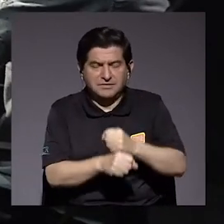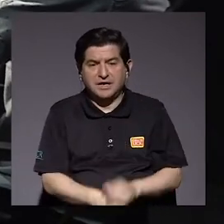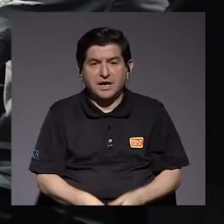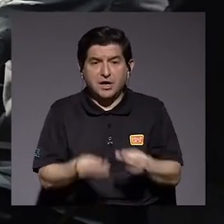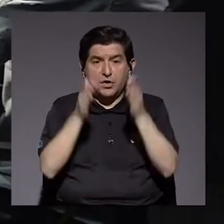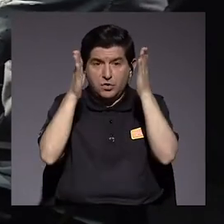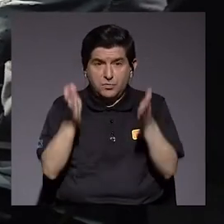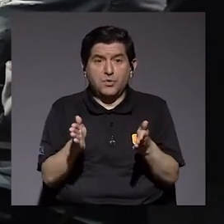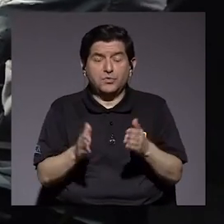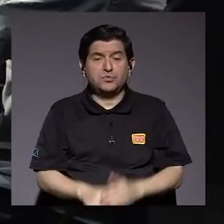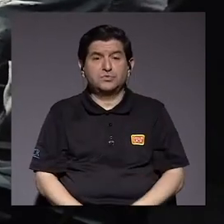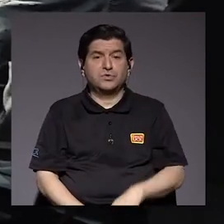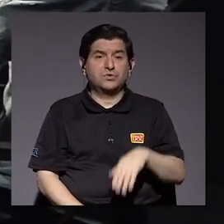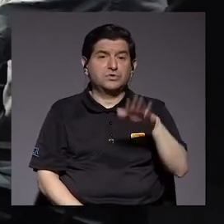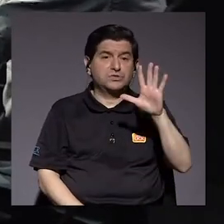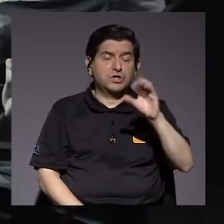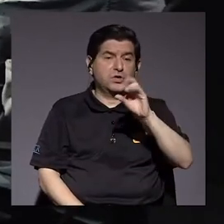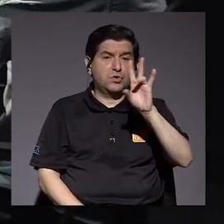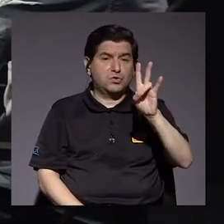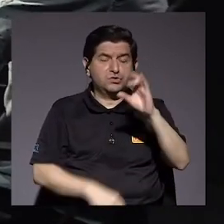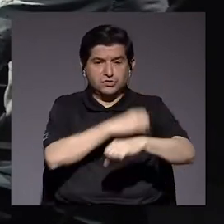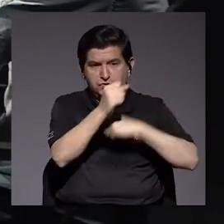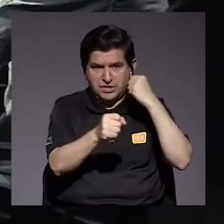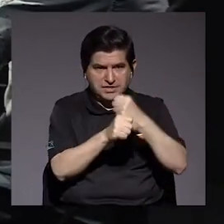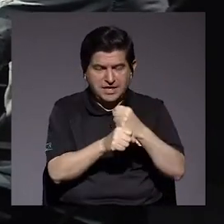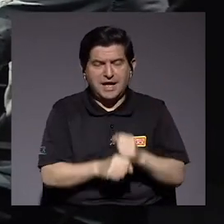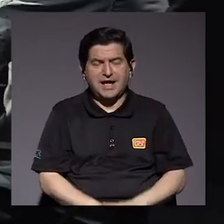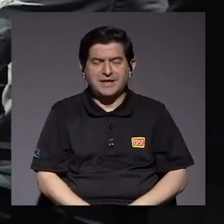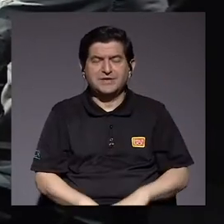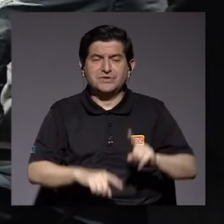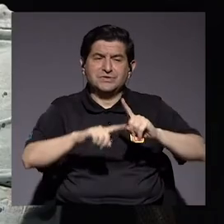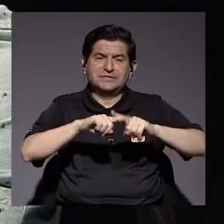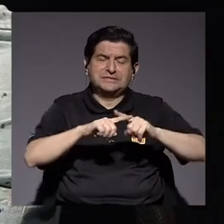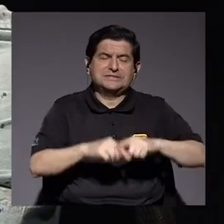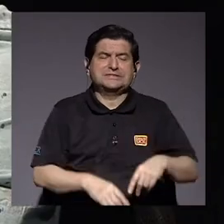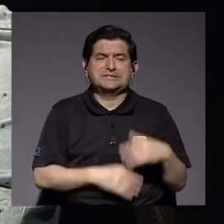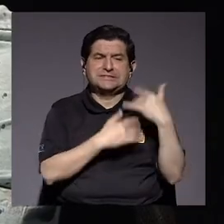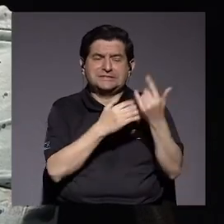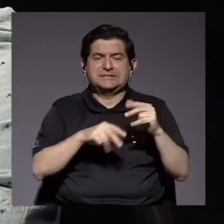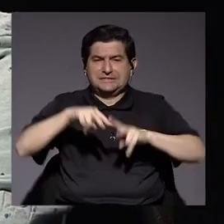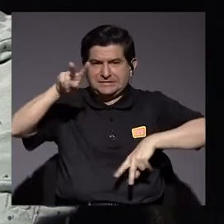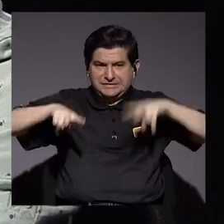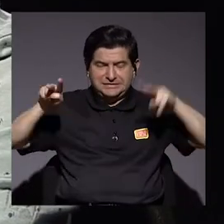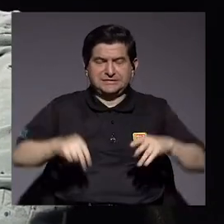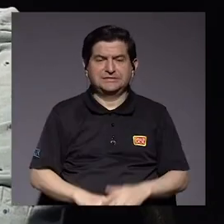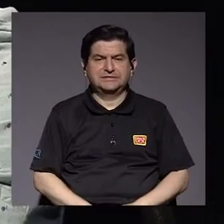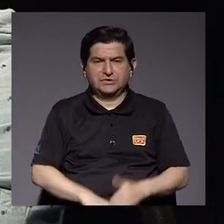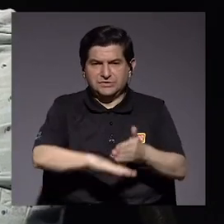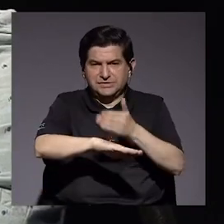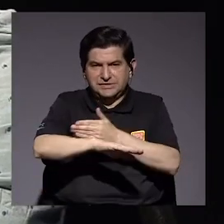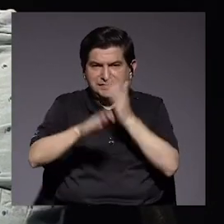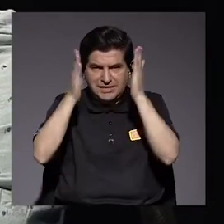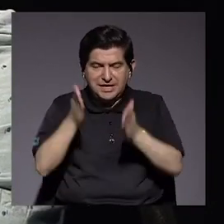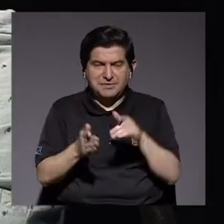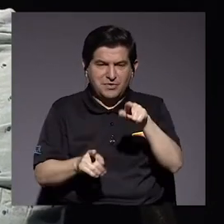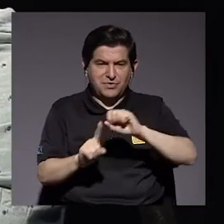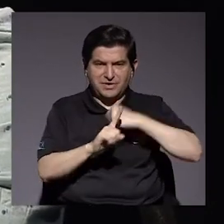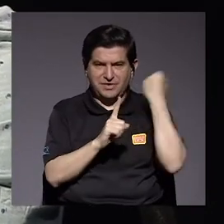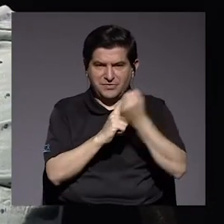productor uh-huh. va a sufrir 5 o 7 años o lo que se dure en generar una variedad. Entonces, el mejorador tiene que ir anticipado a estas